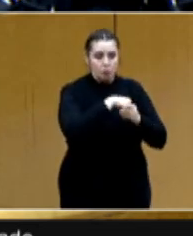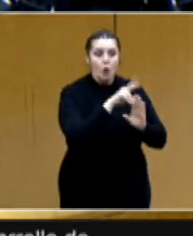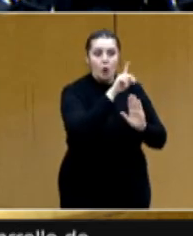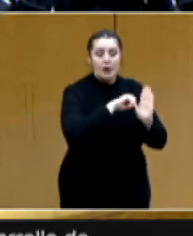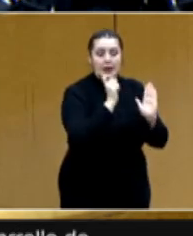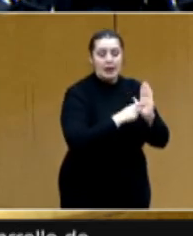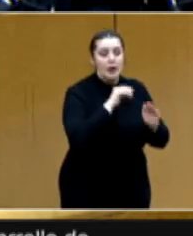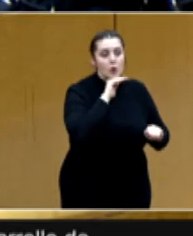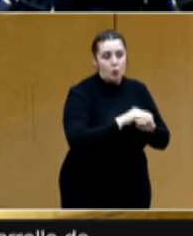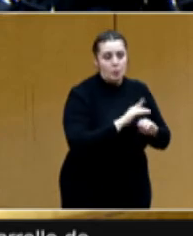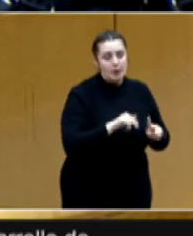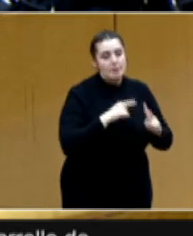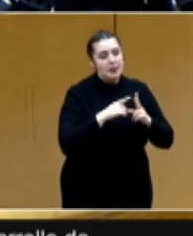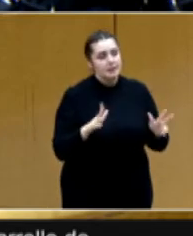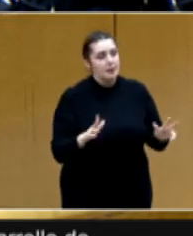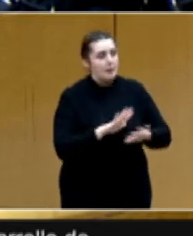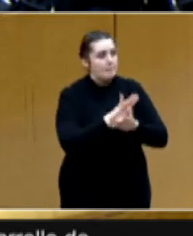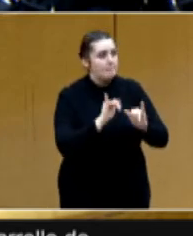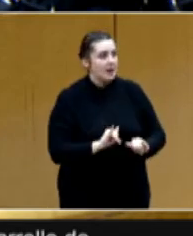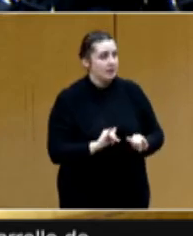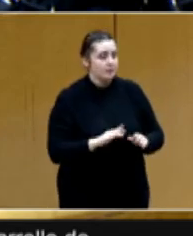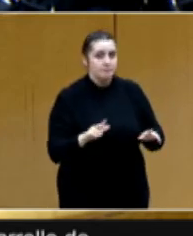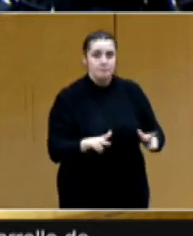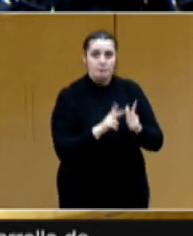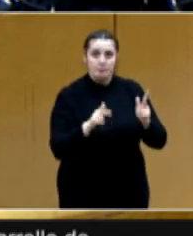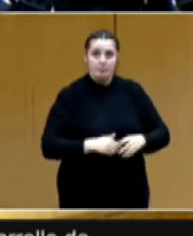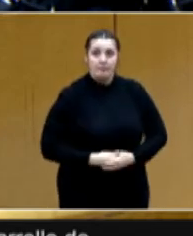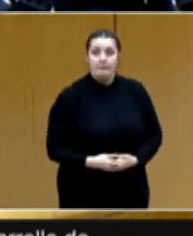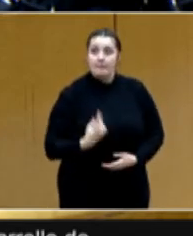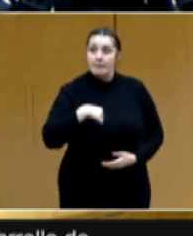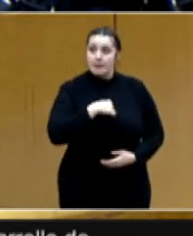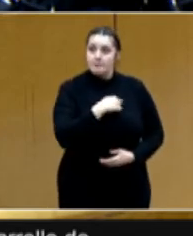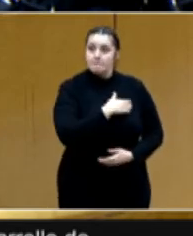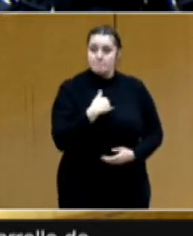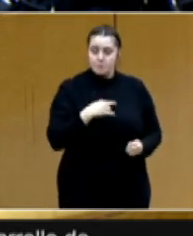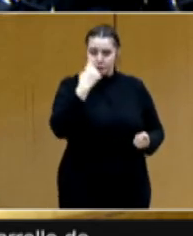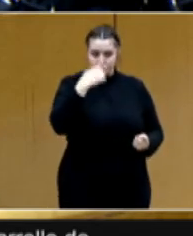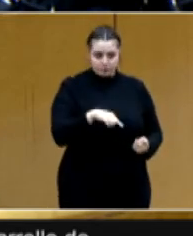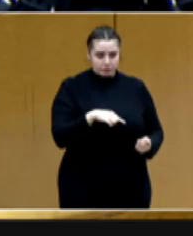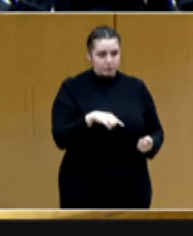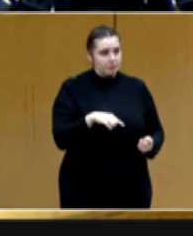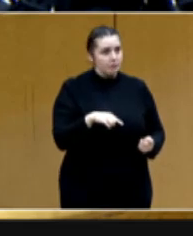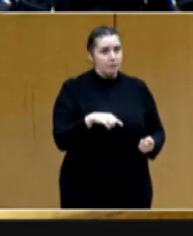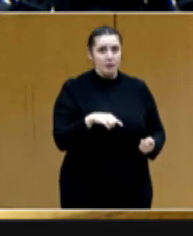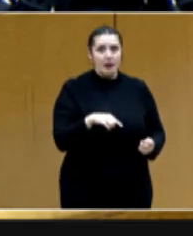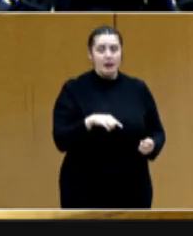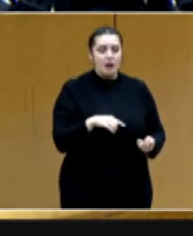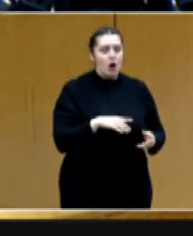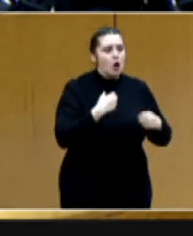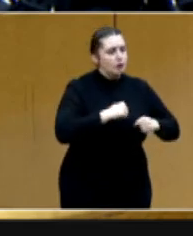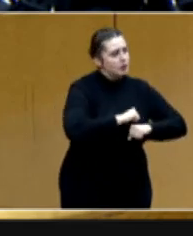las comunidades autónomas partimos en este sentido con ventaja conocemos las fisuras y las debilidades de la